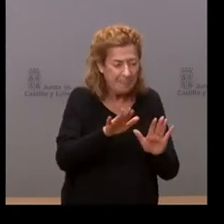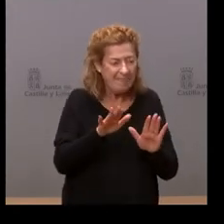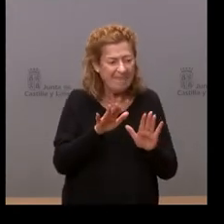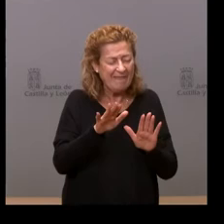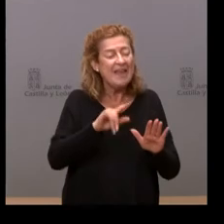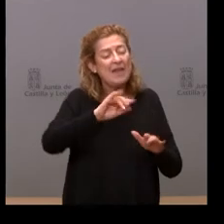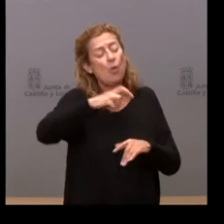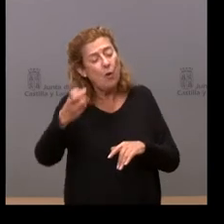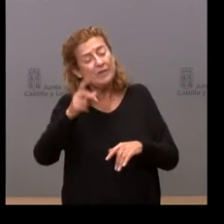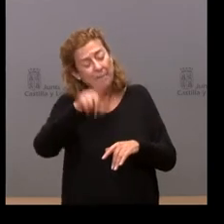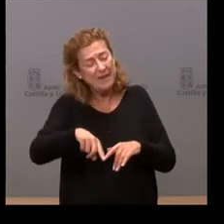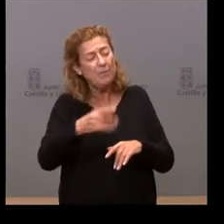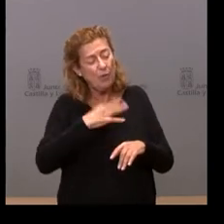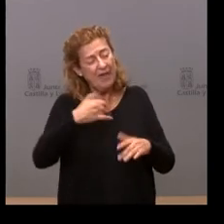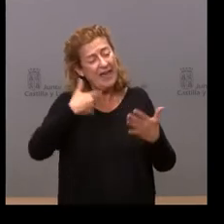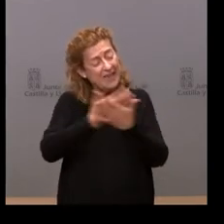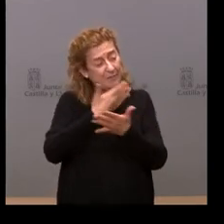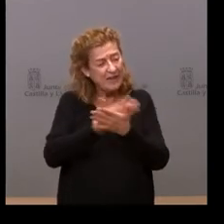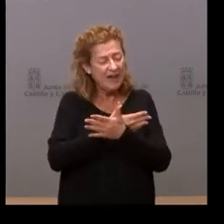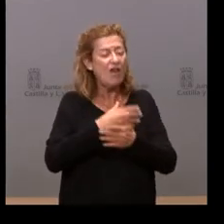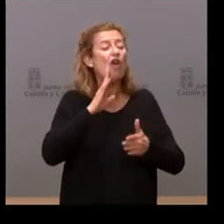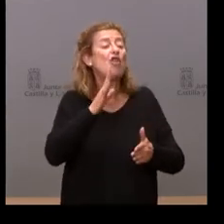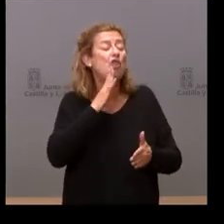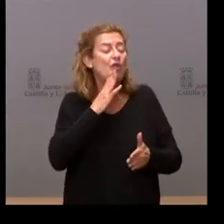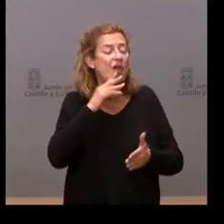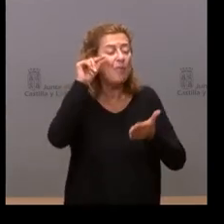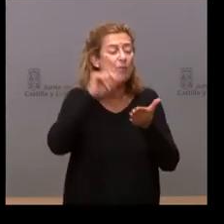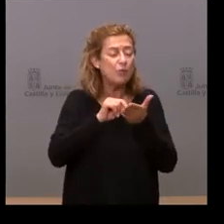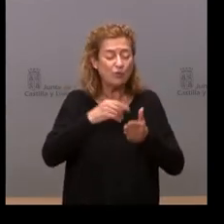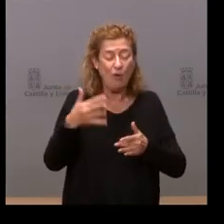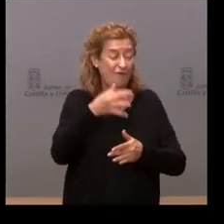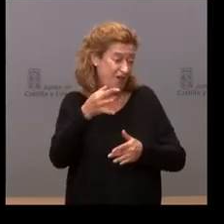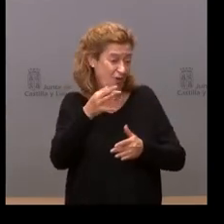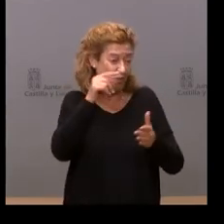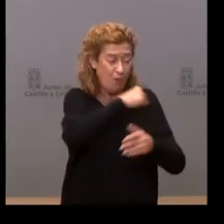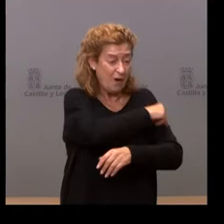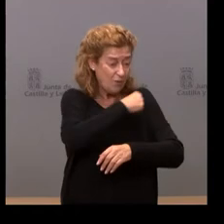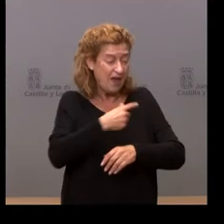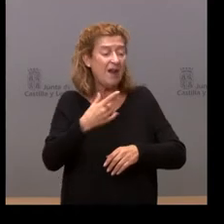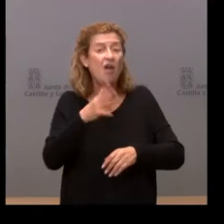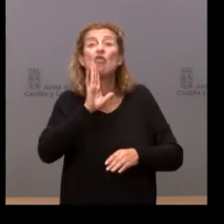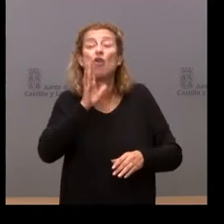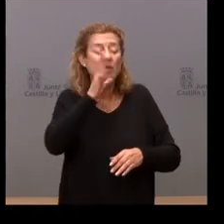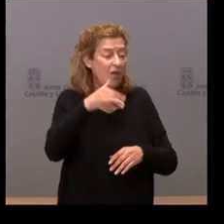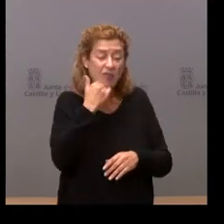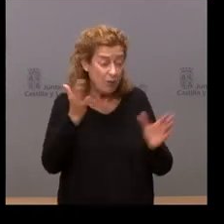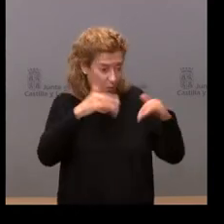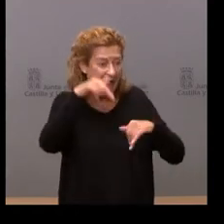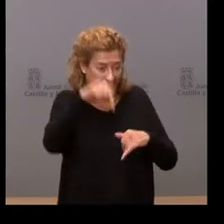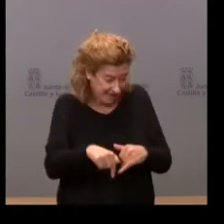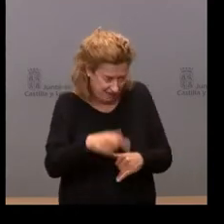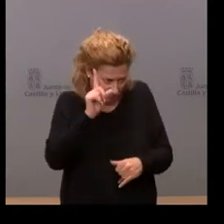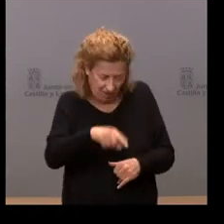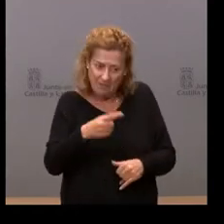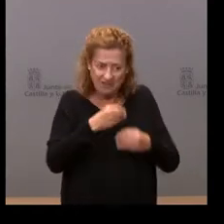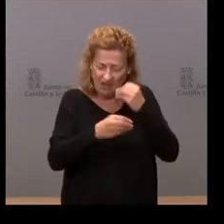y luego también si nos puede explicar eso de los puntos fijos de vacunación que si en zamora no los hay porque aquí en valladolid se están haciendo en los centros de salud también no sé